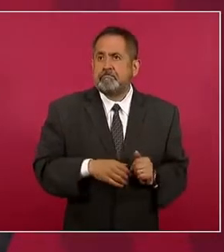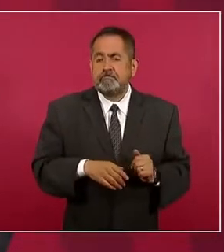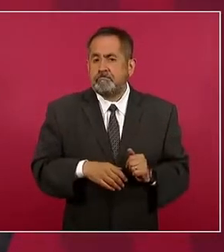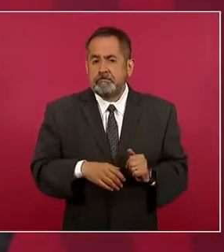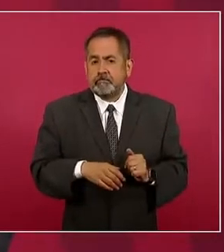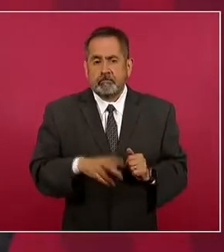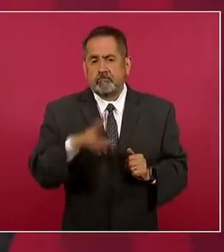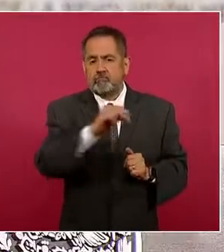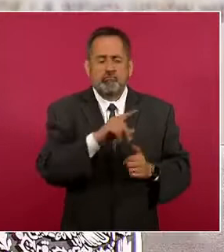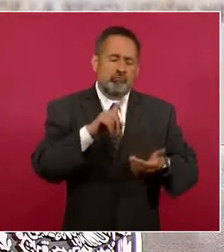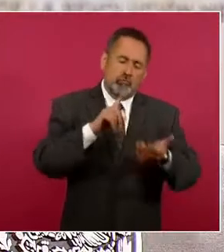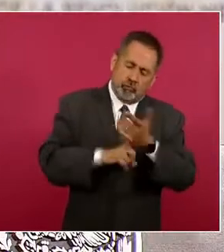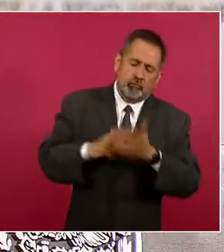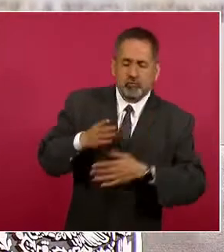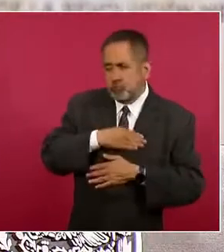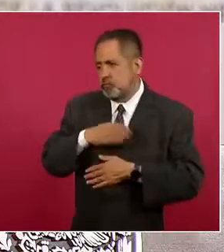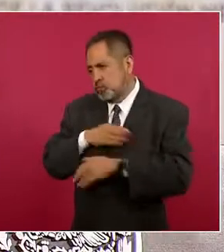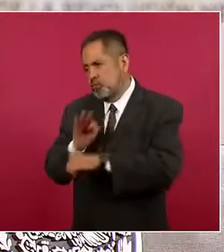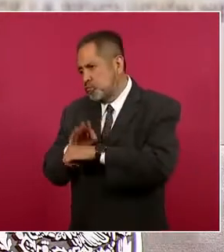no actúan de buena fe.